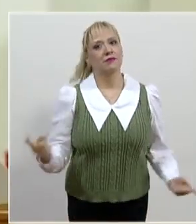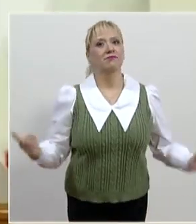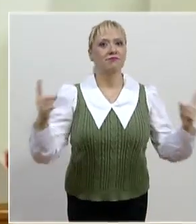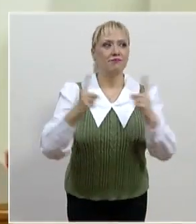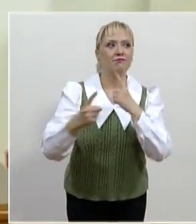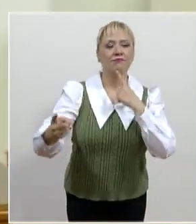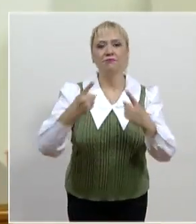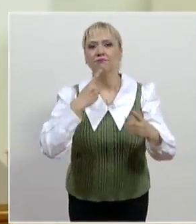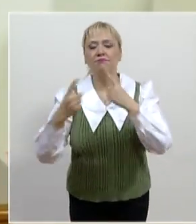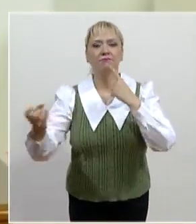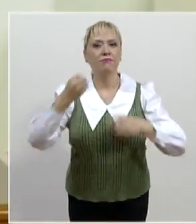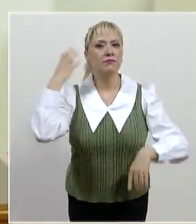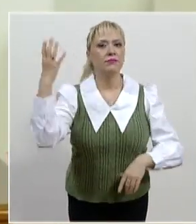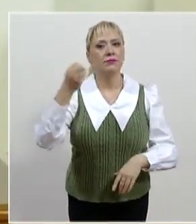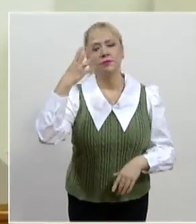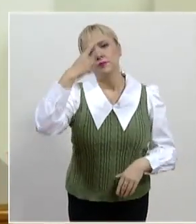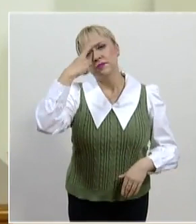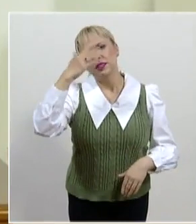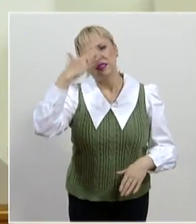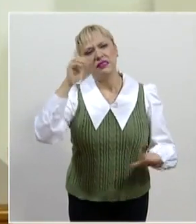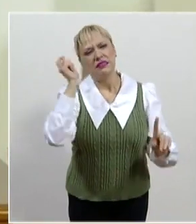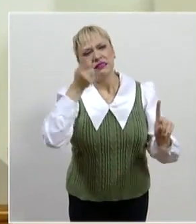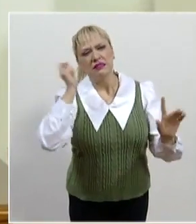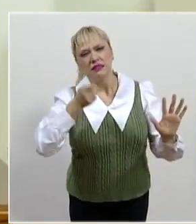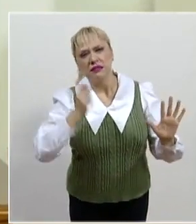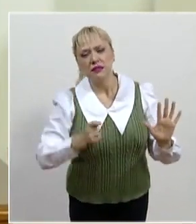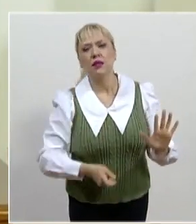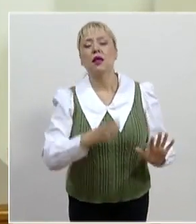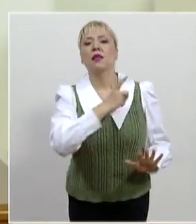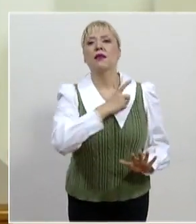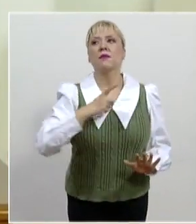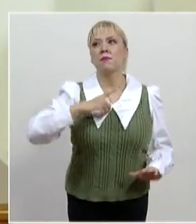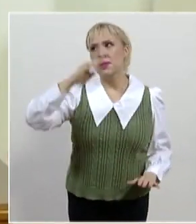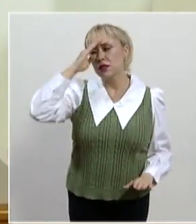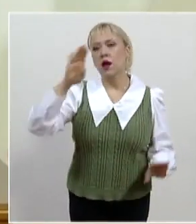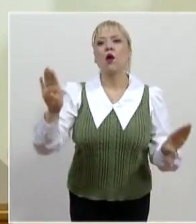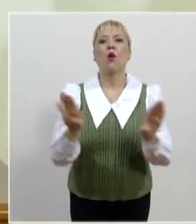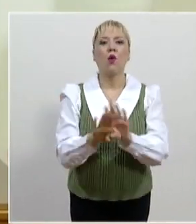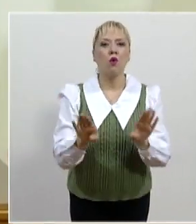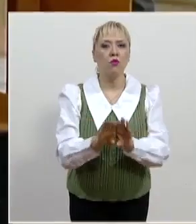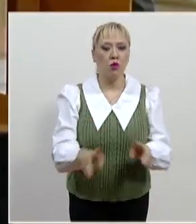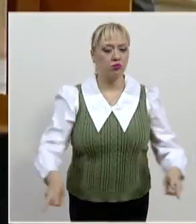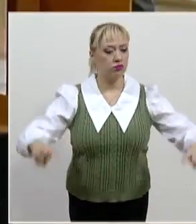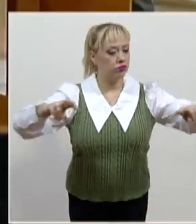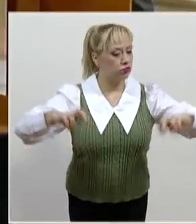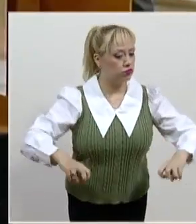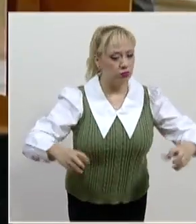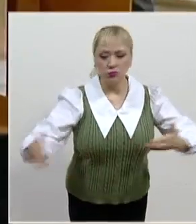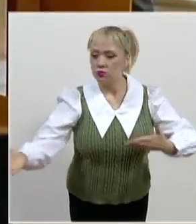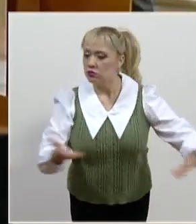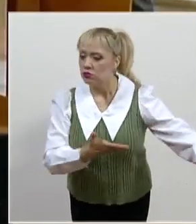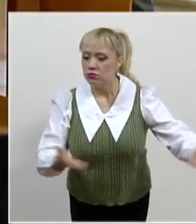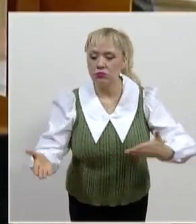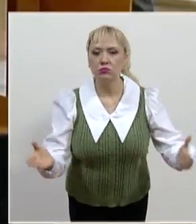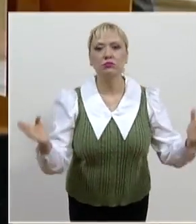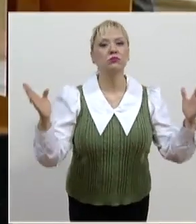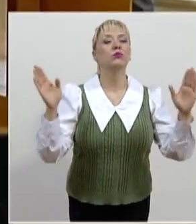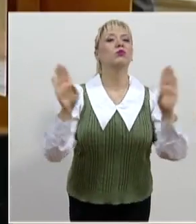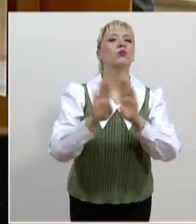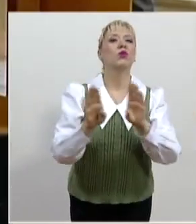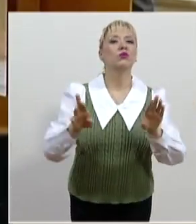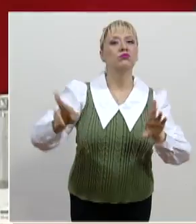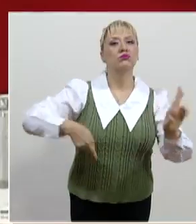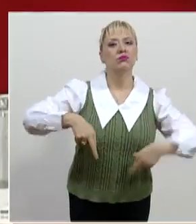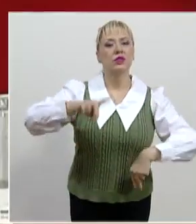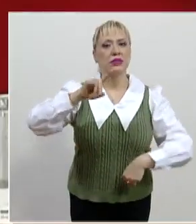del sistema, además de conocer los procedimientos, deberán buscar la manera de conciliar el nuevo sistema con el juicio de amparo, con el fin de que no